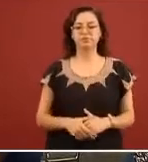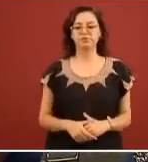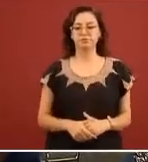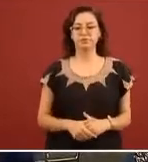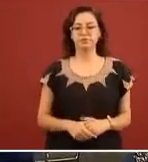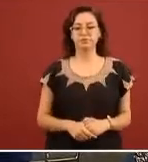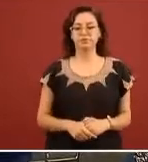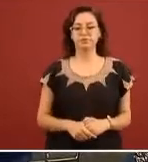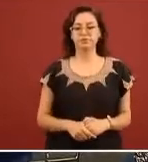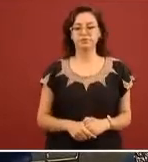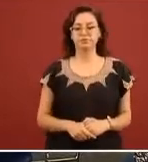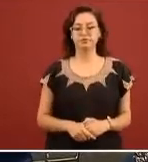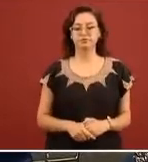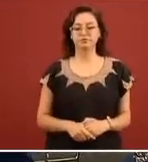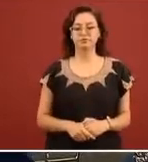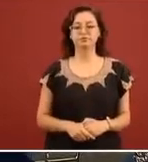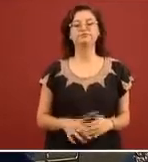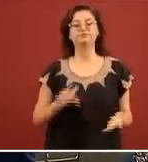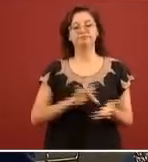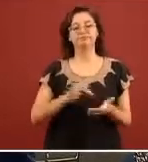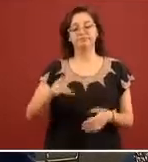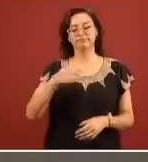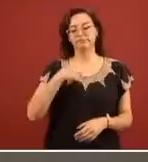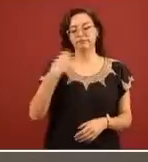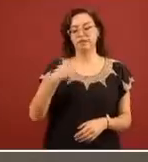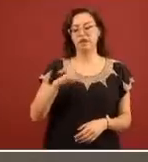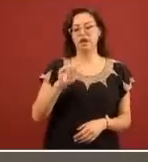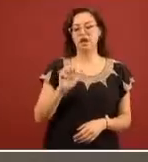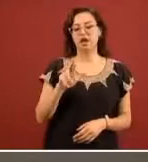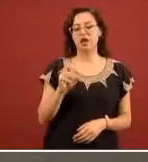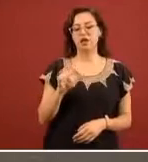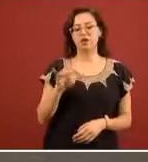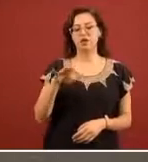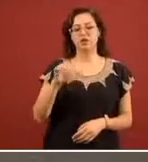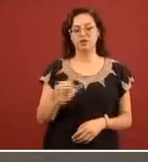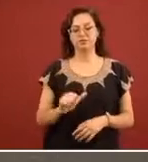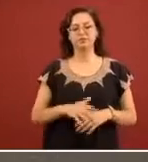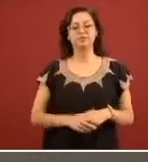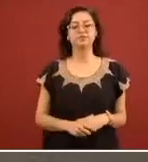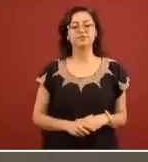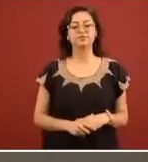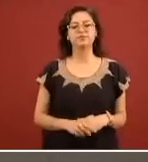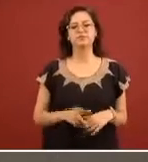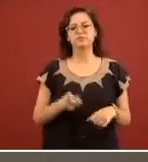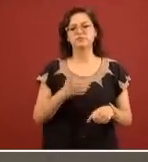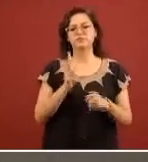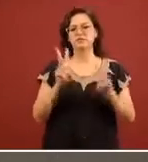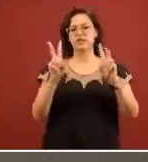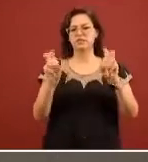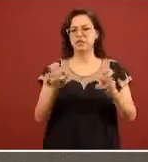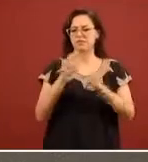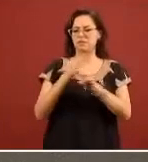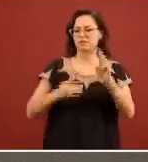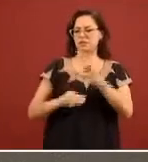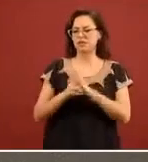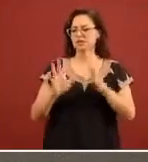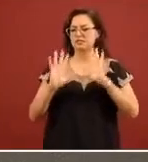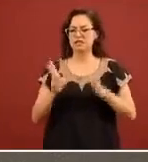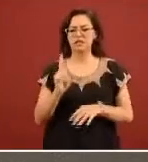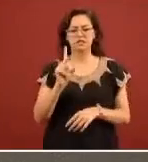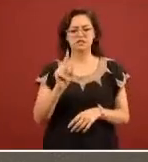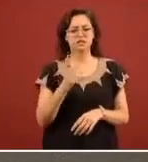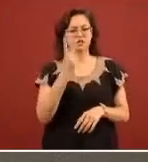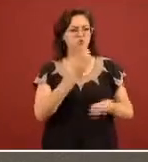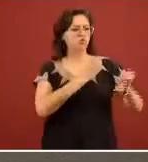Gracias, subsecretario. Carolina Rivera, de Milenio. Usted acaba de hablar del tema de lo de los insumos. Dice que ya se han distribuido a los